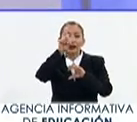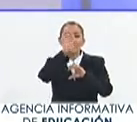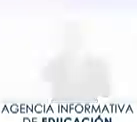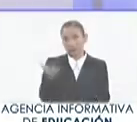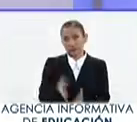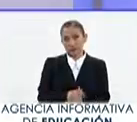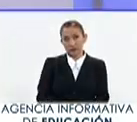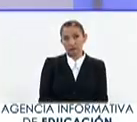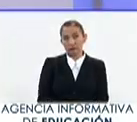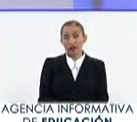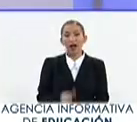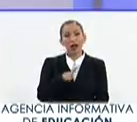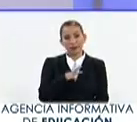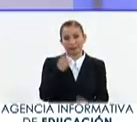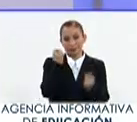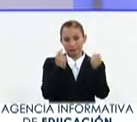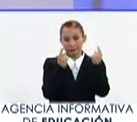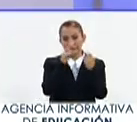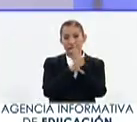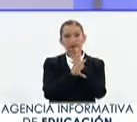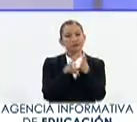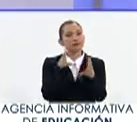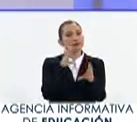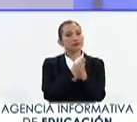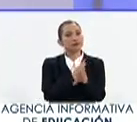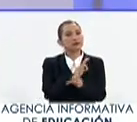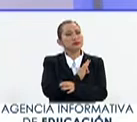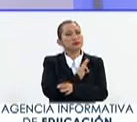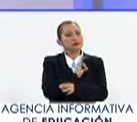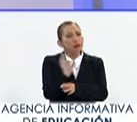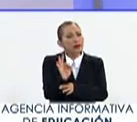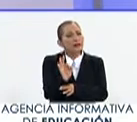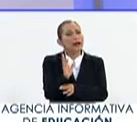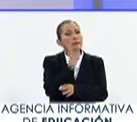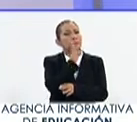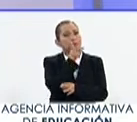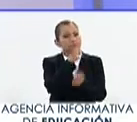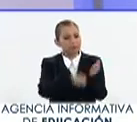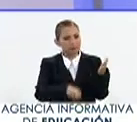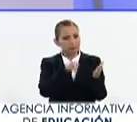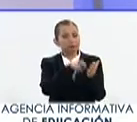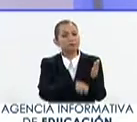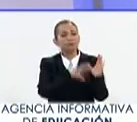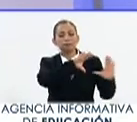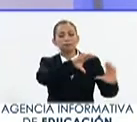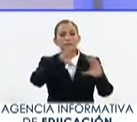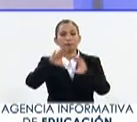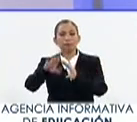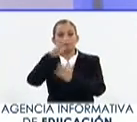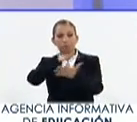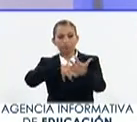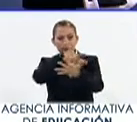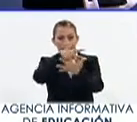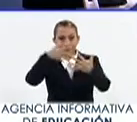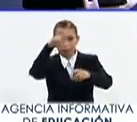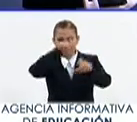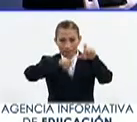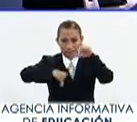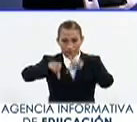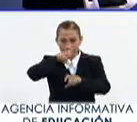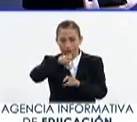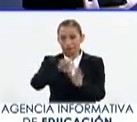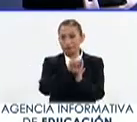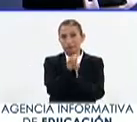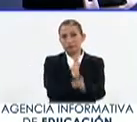son F. Hay algunas cosas que que son mejorables en la enseñanza de la tabla periódica. Por ejemplo,